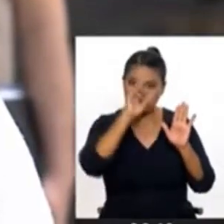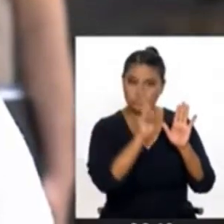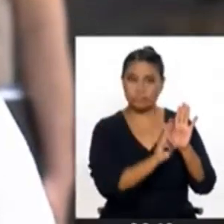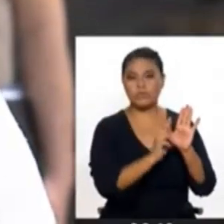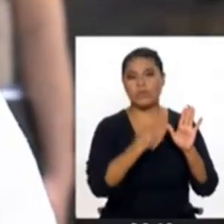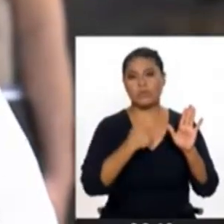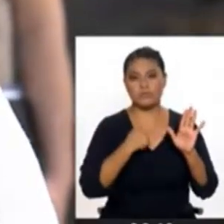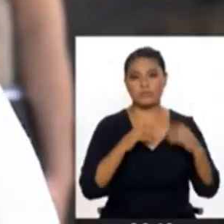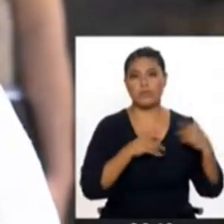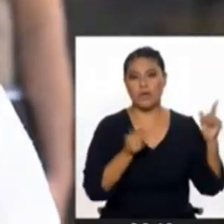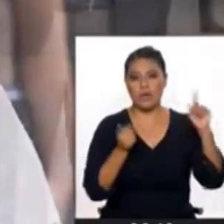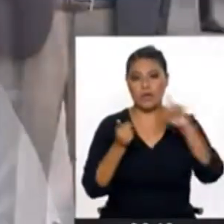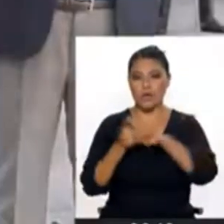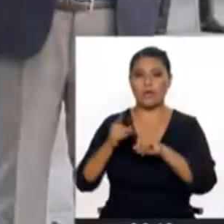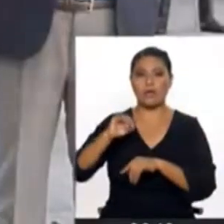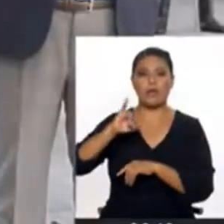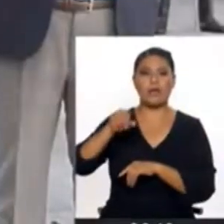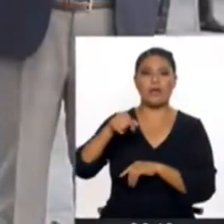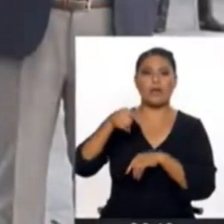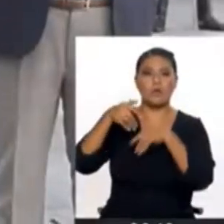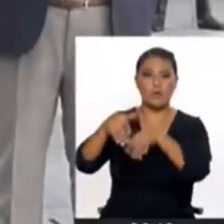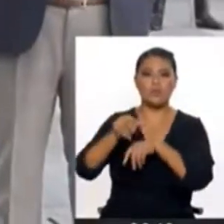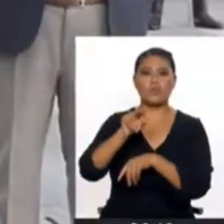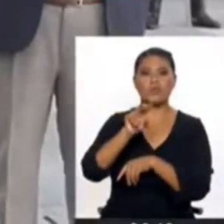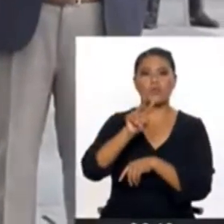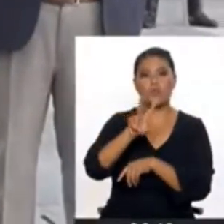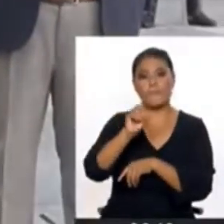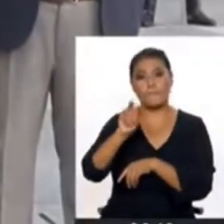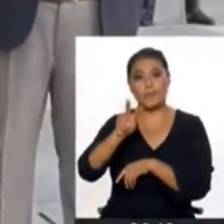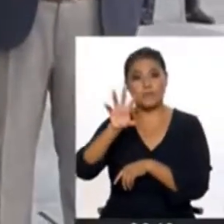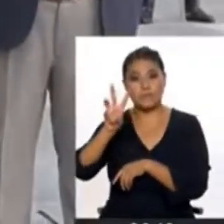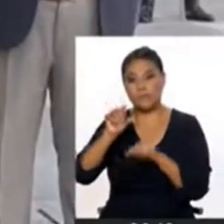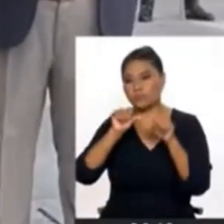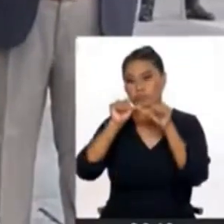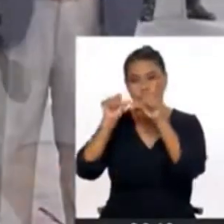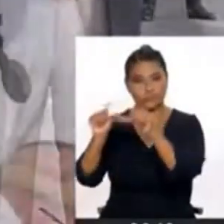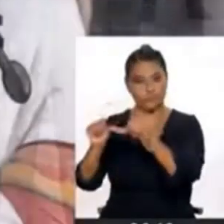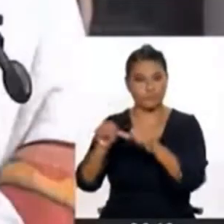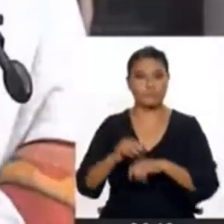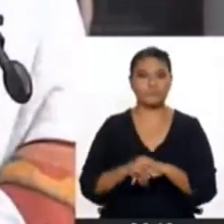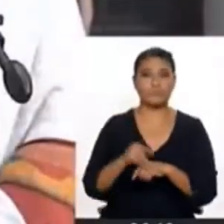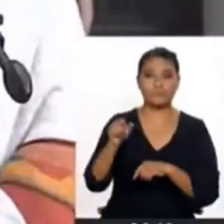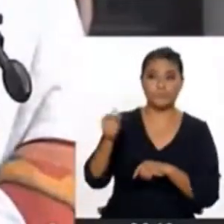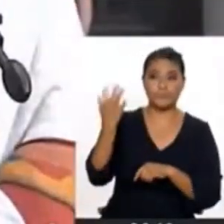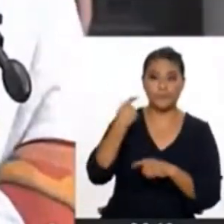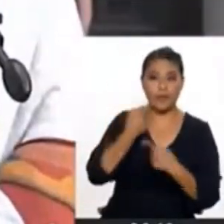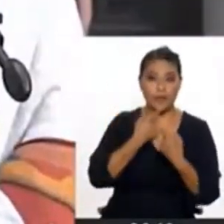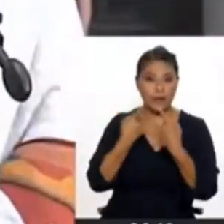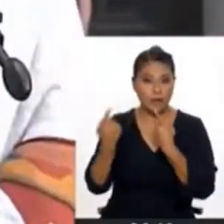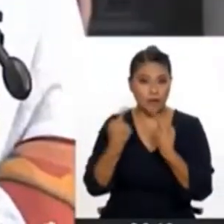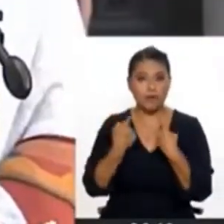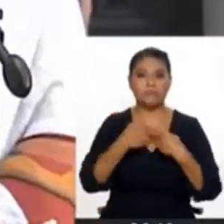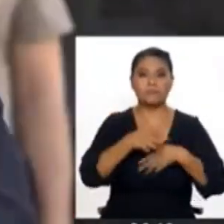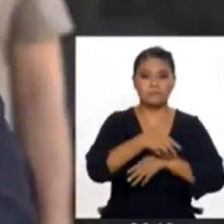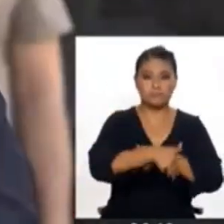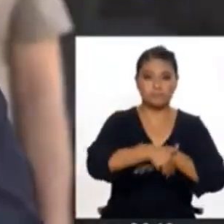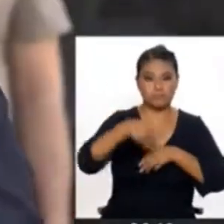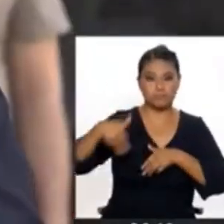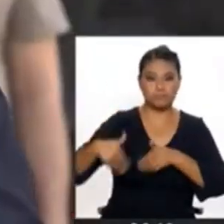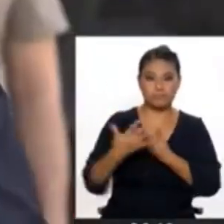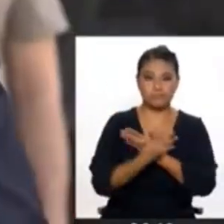hasta julio del 2026 la presidenta formuló estas declaraciones culminada la sesión del Consejo de ministros